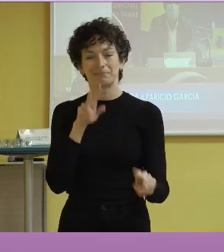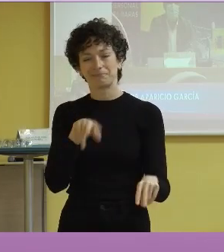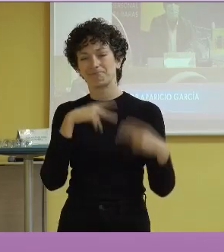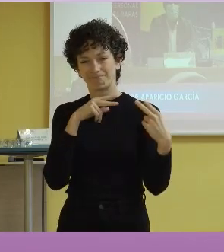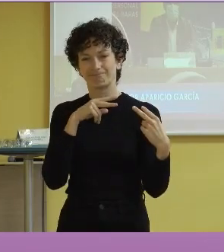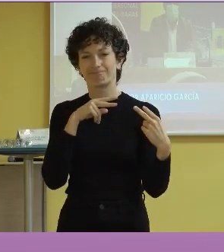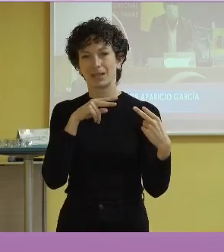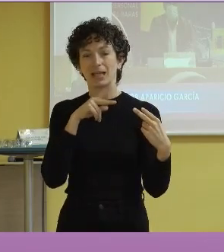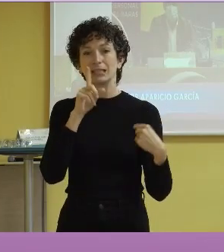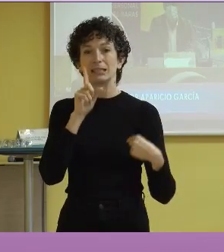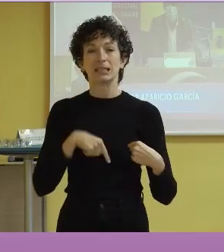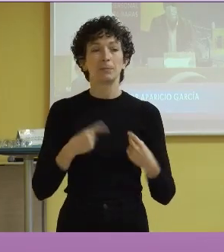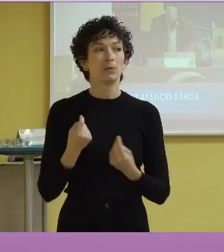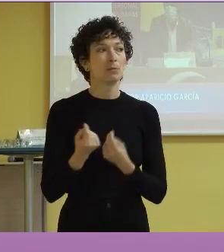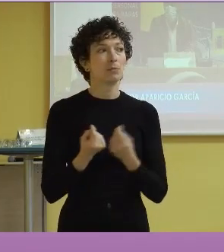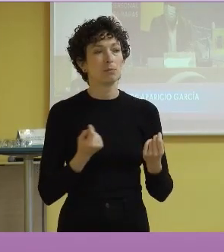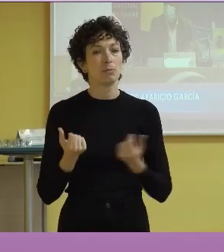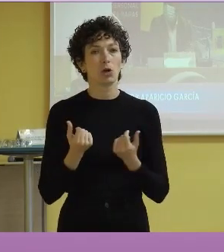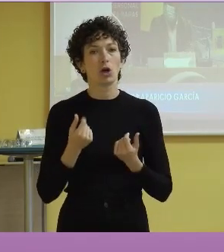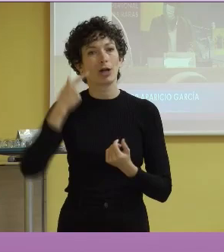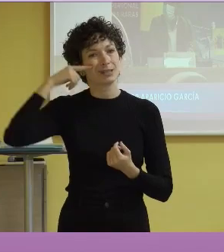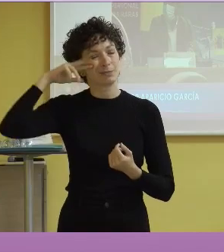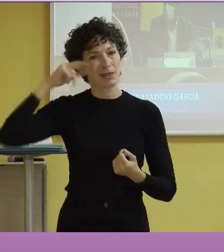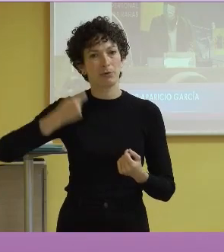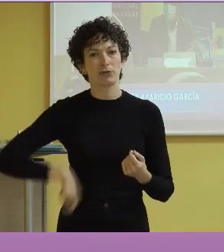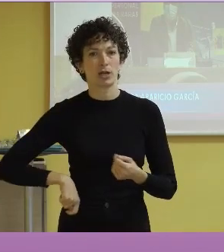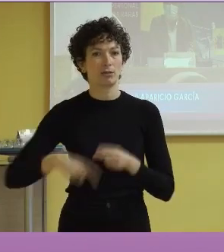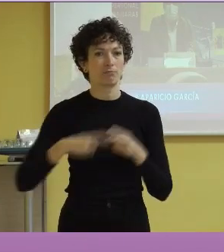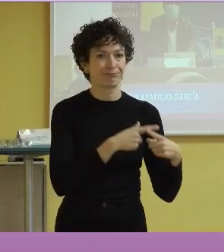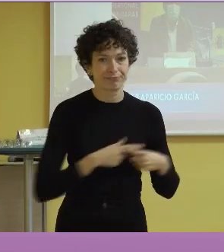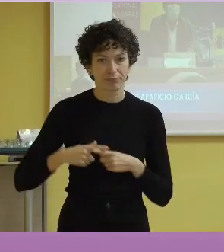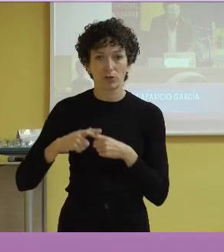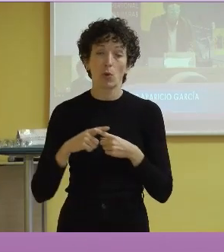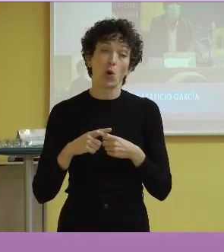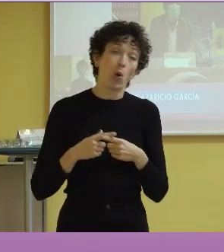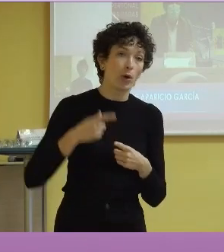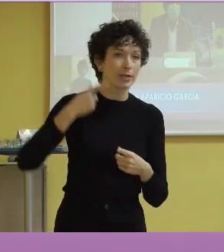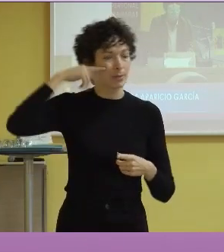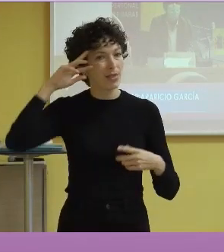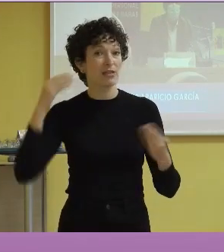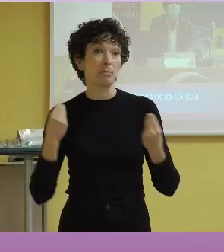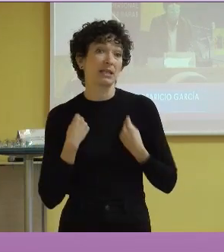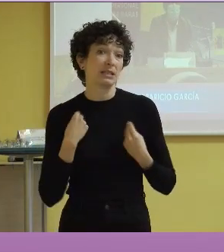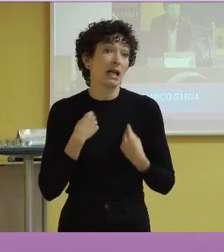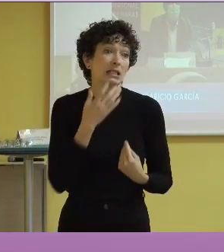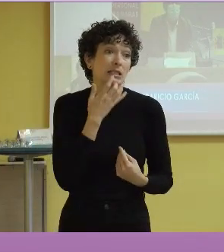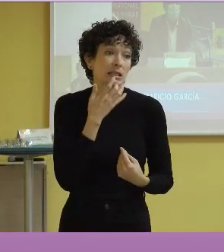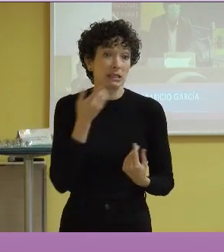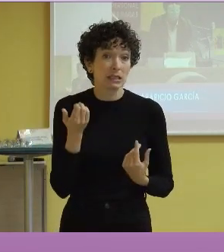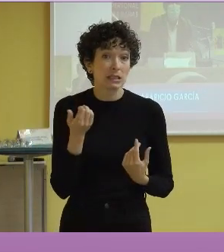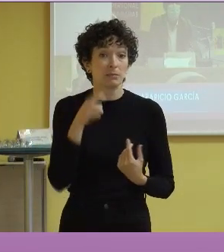también un poco esas experiencias profesionales o vitales, en caso de que también haya o compartamos